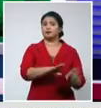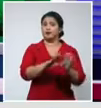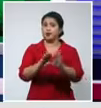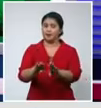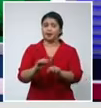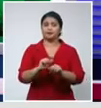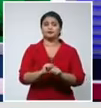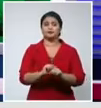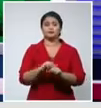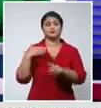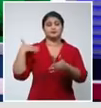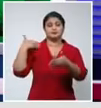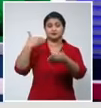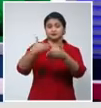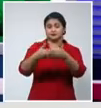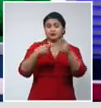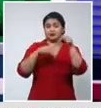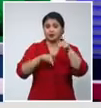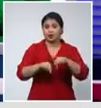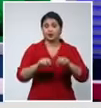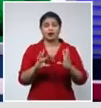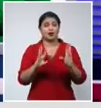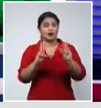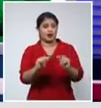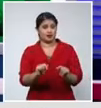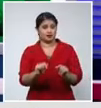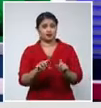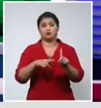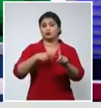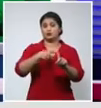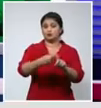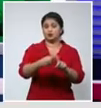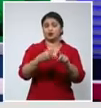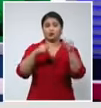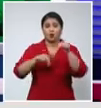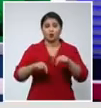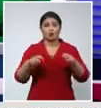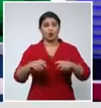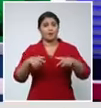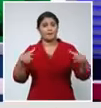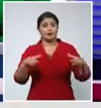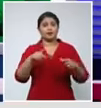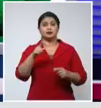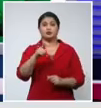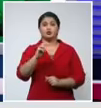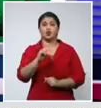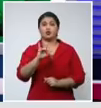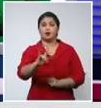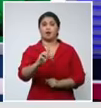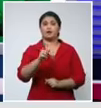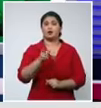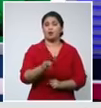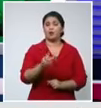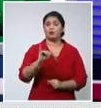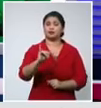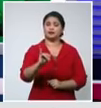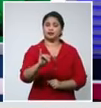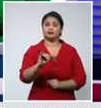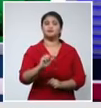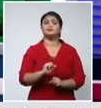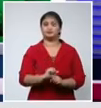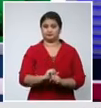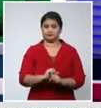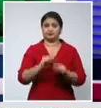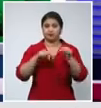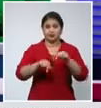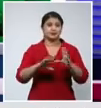la tasa de incidencia de Cuba se incrementa a 109,6 por 100.000 habitantes,